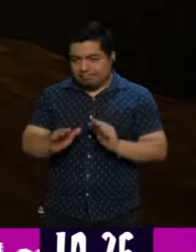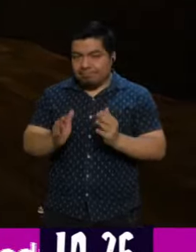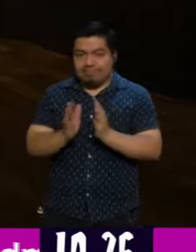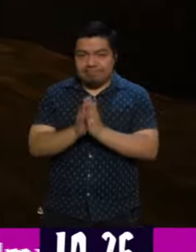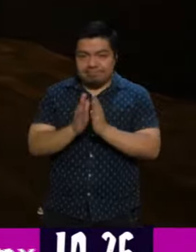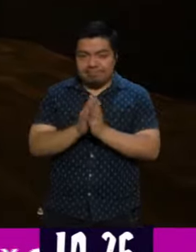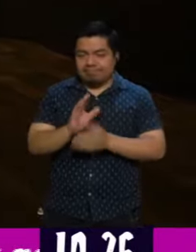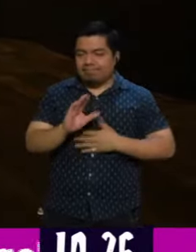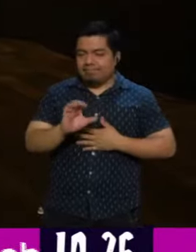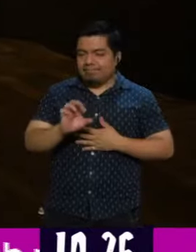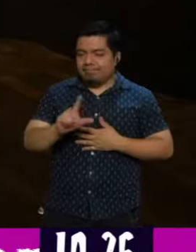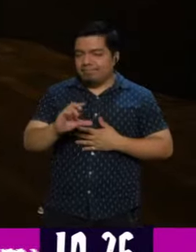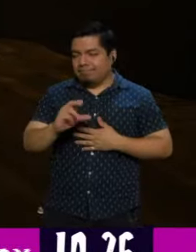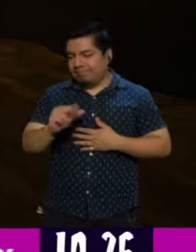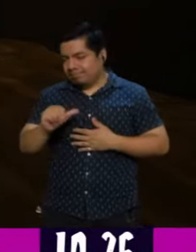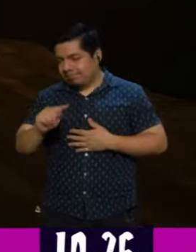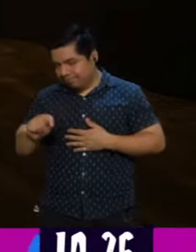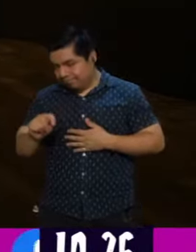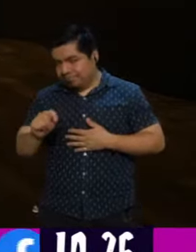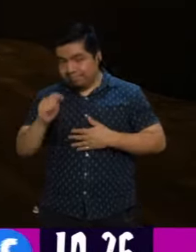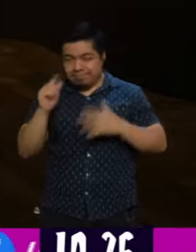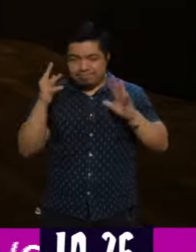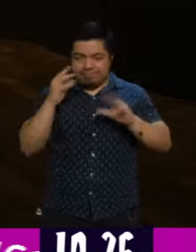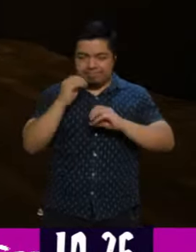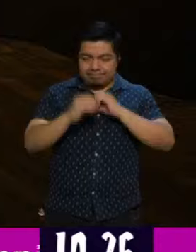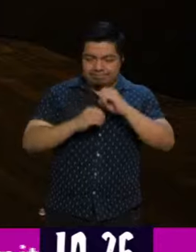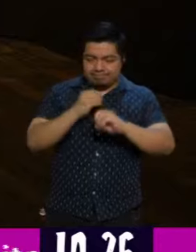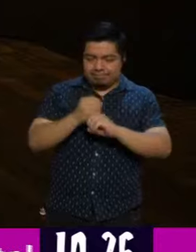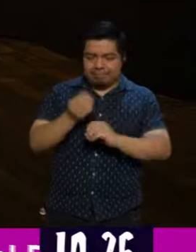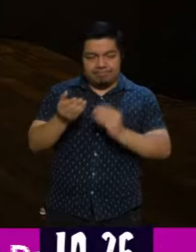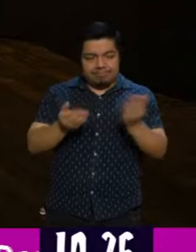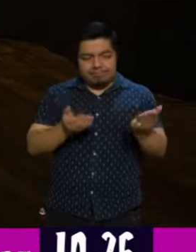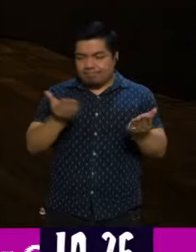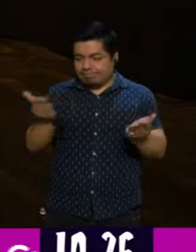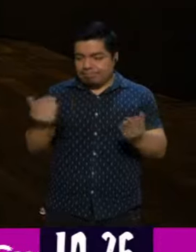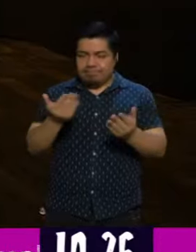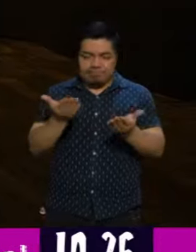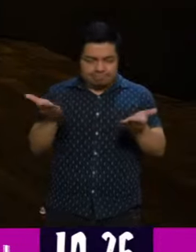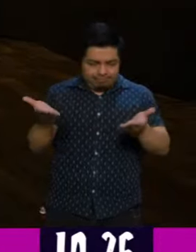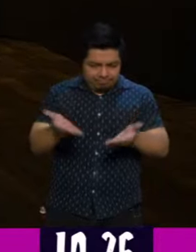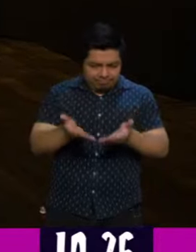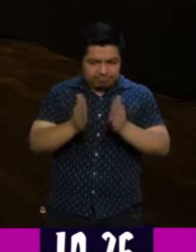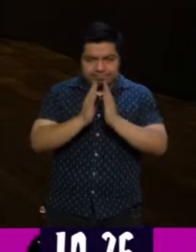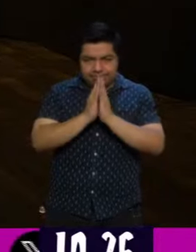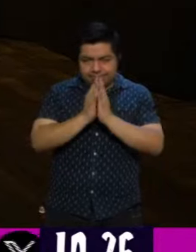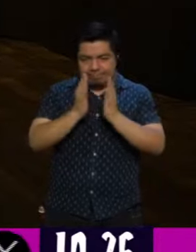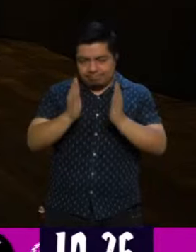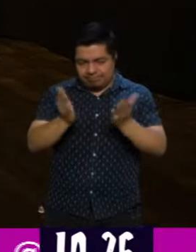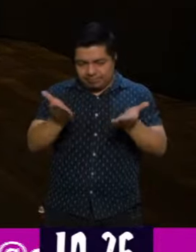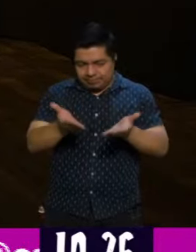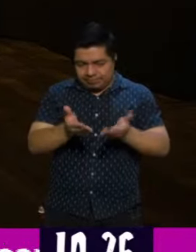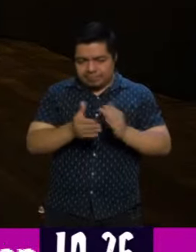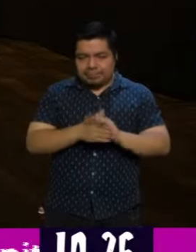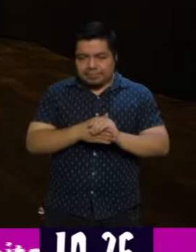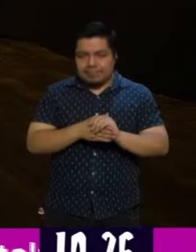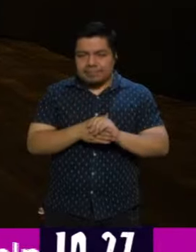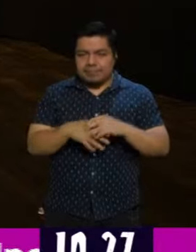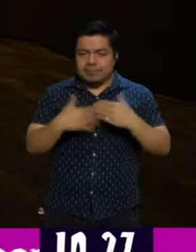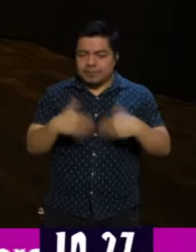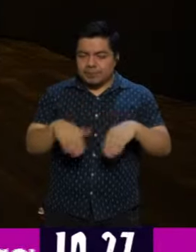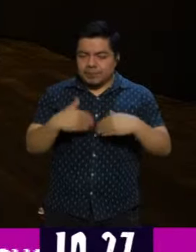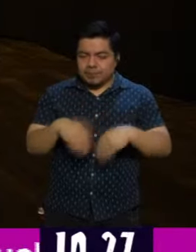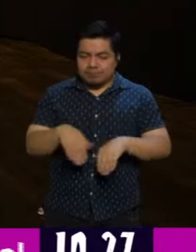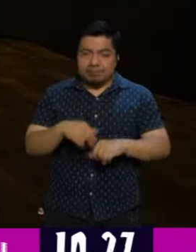chat. El chat, así se llama la obra. Y los maestros, a ver, por favor. Por favor, presente. No, espéreme, es que hay con queso el día.